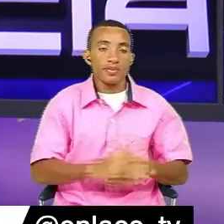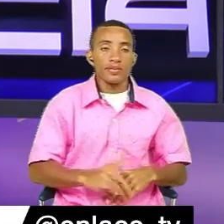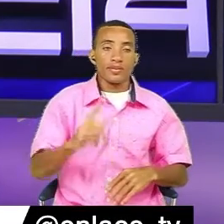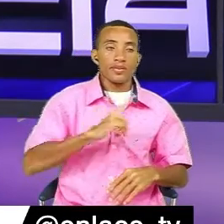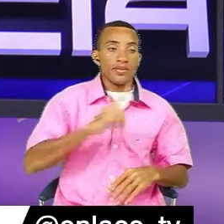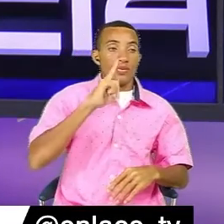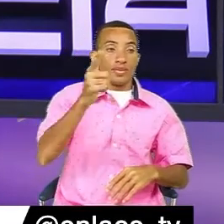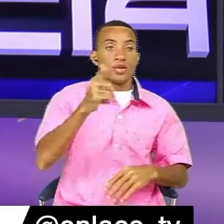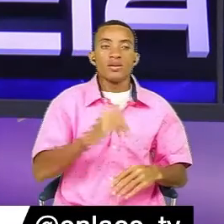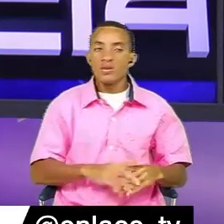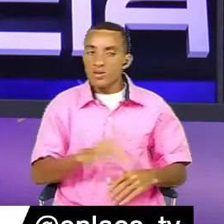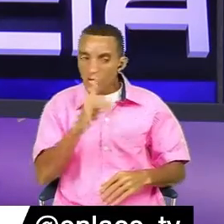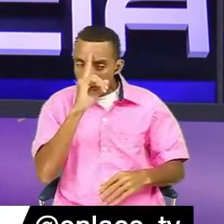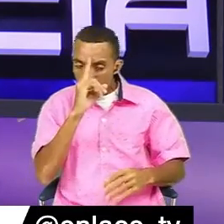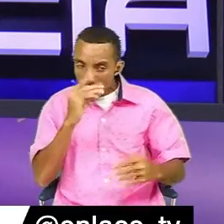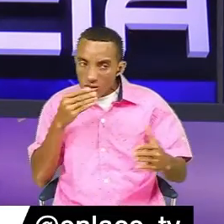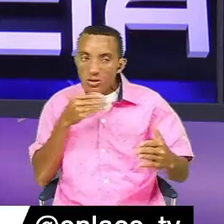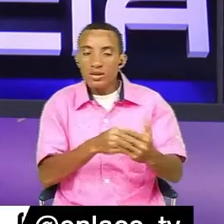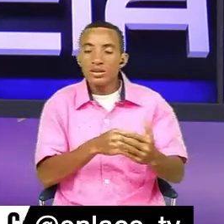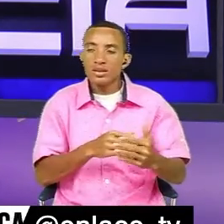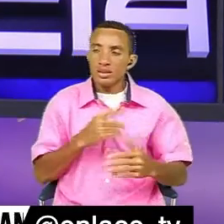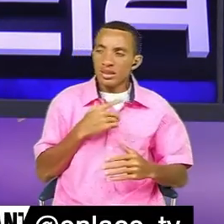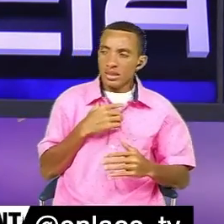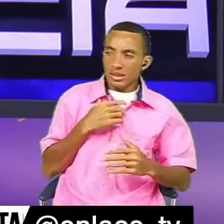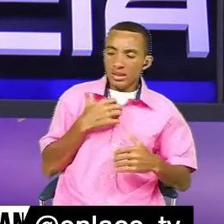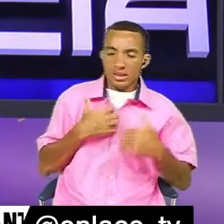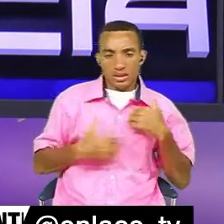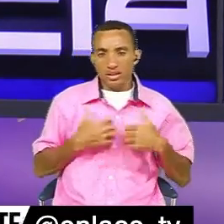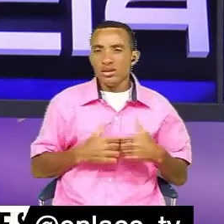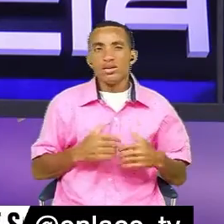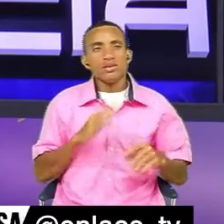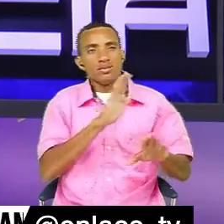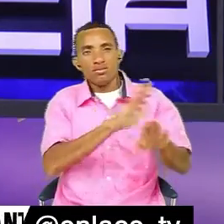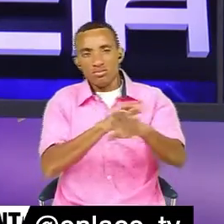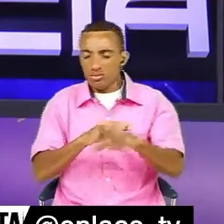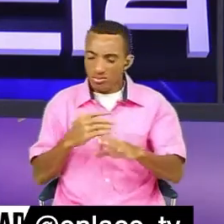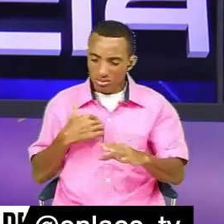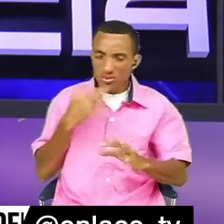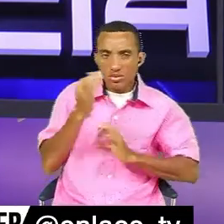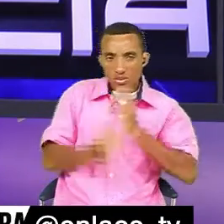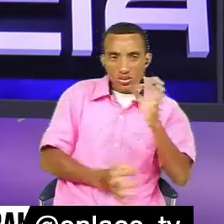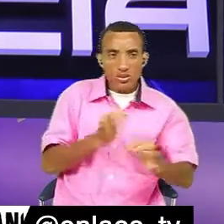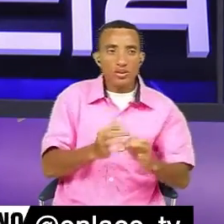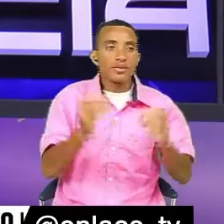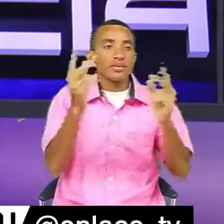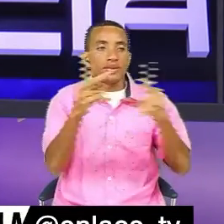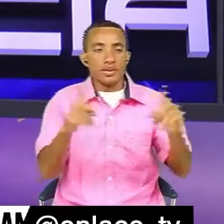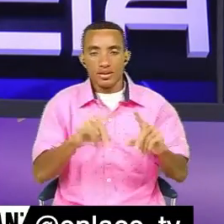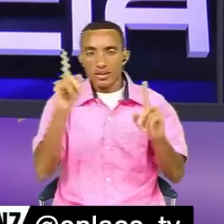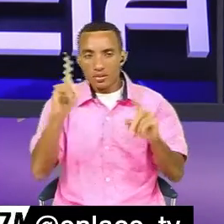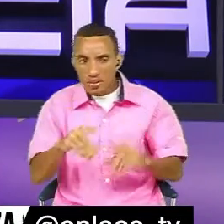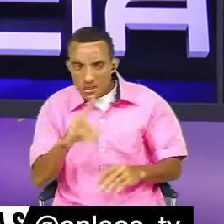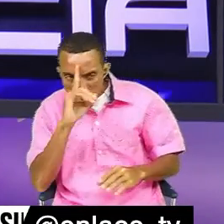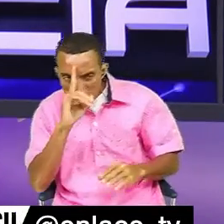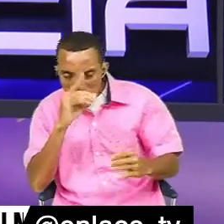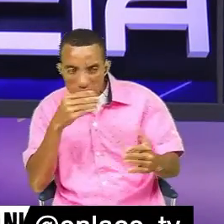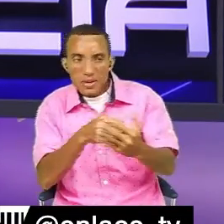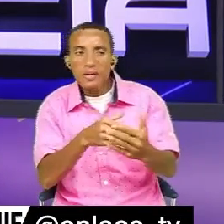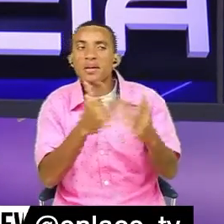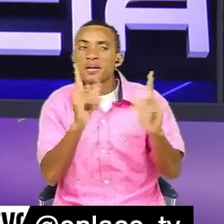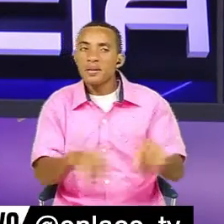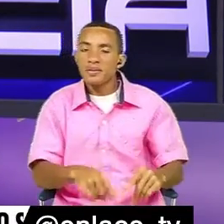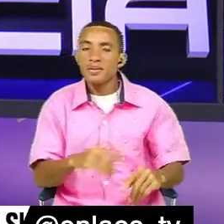del Centro pide consejo de seguridad a fin de garantizar su vida y de la de otras personas que han sido amenazadas y han sido objeto de